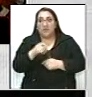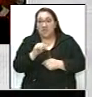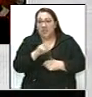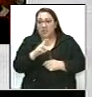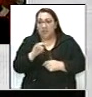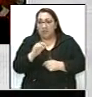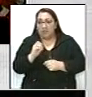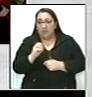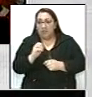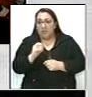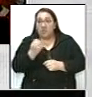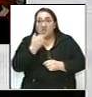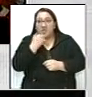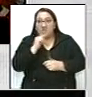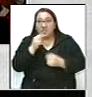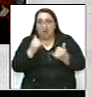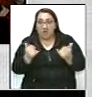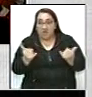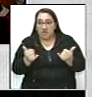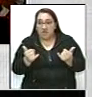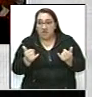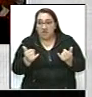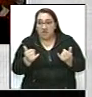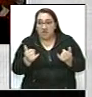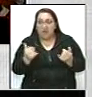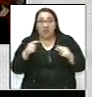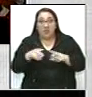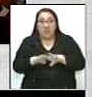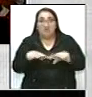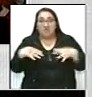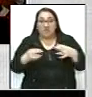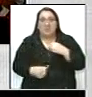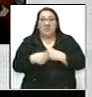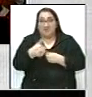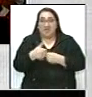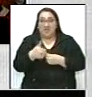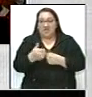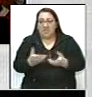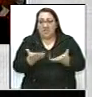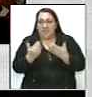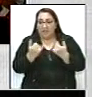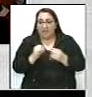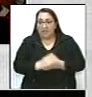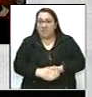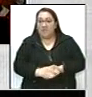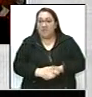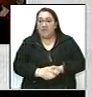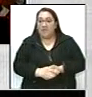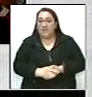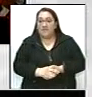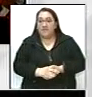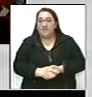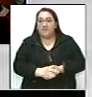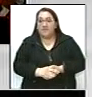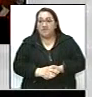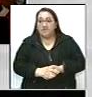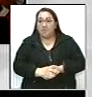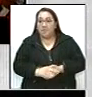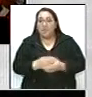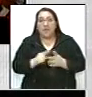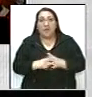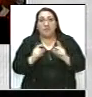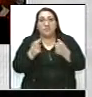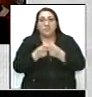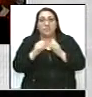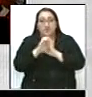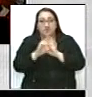Guillermo González, quien se encuentra en el hemiciclo principal y nos tiene información porque se va a dar inicio a la